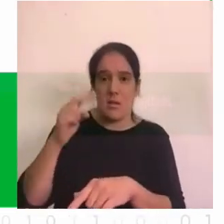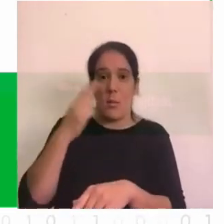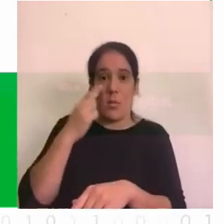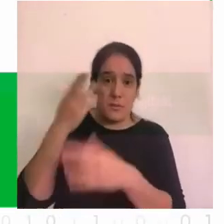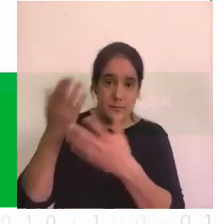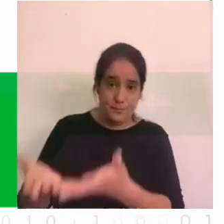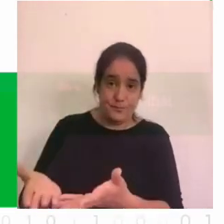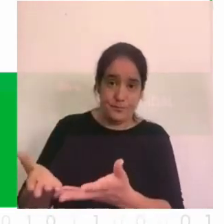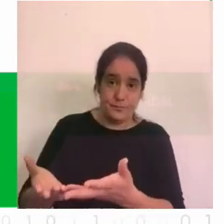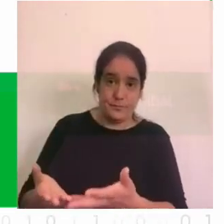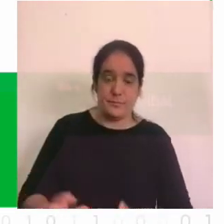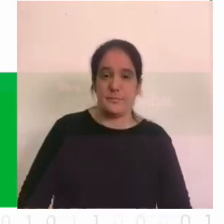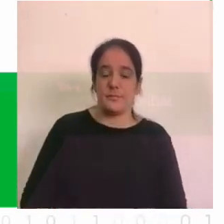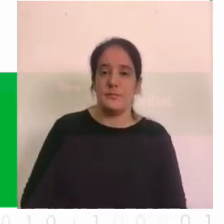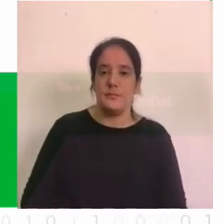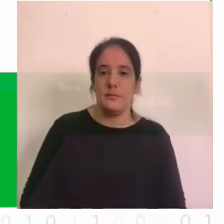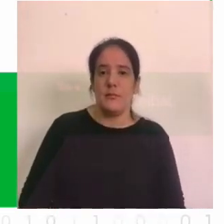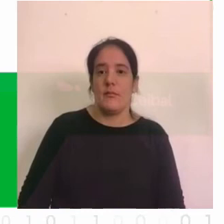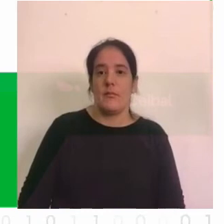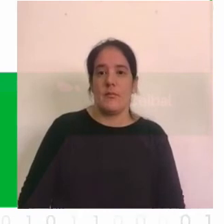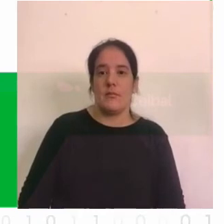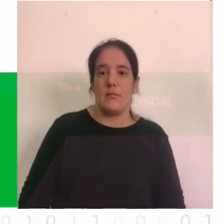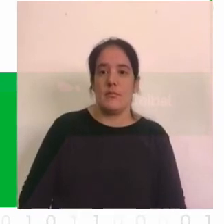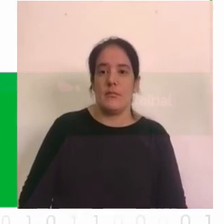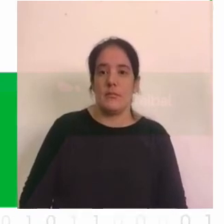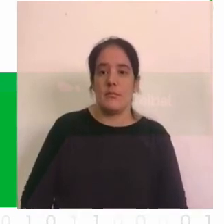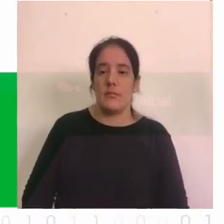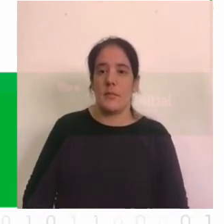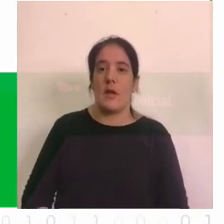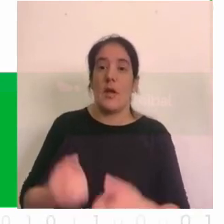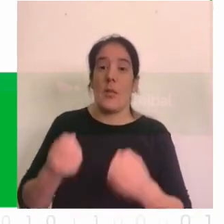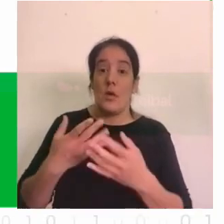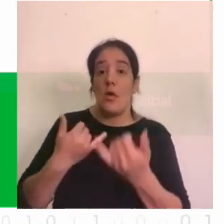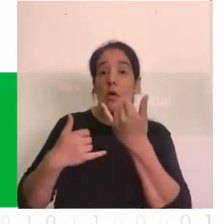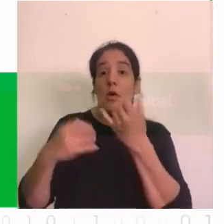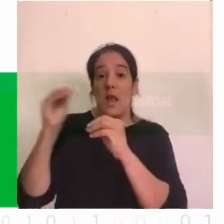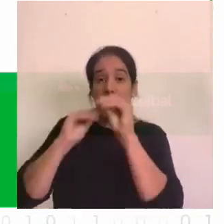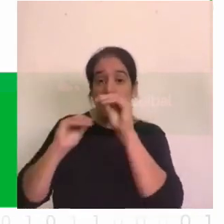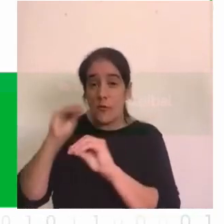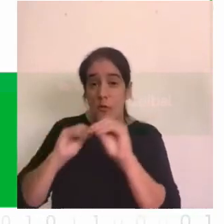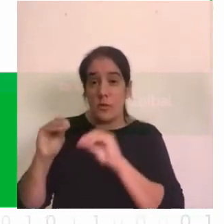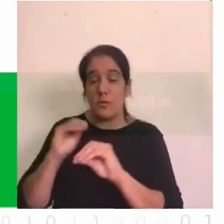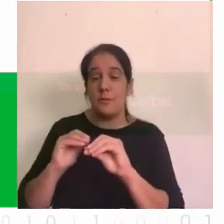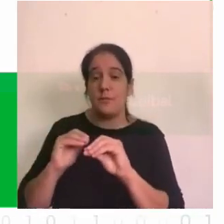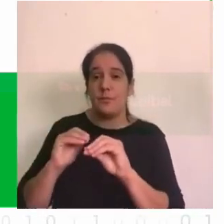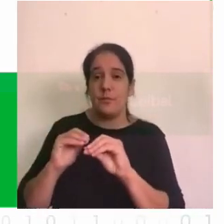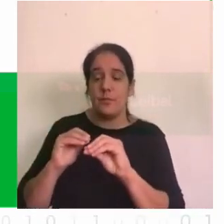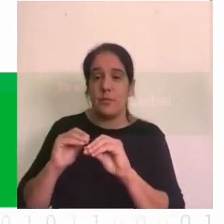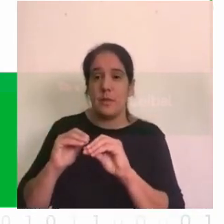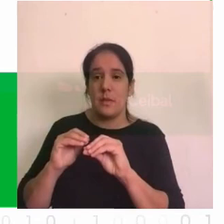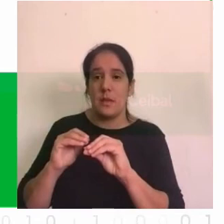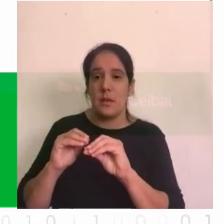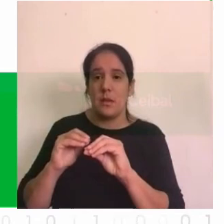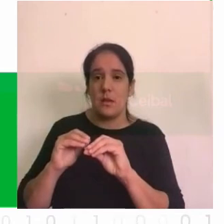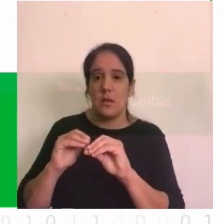Bueno, básicamente acá los datos que están en la izquierda son los gráficos. Básicamente